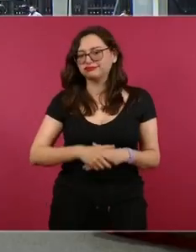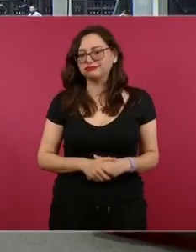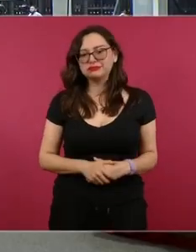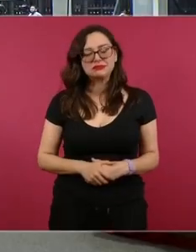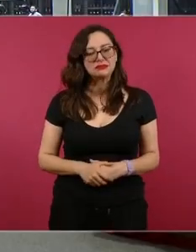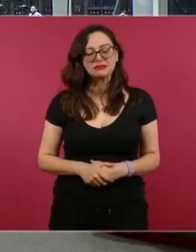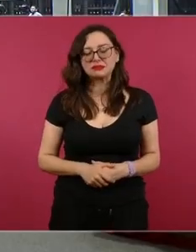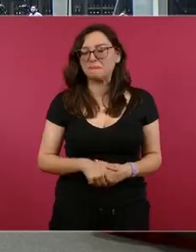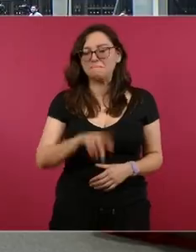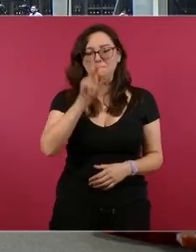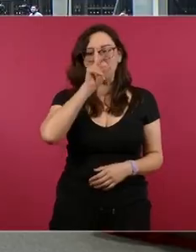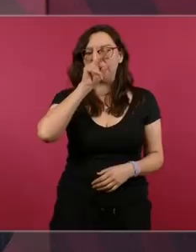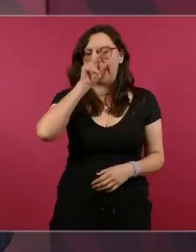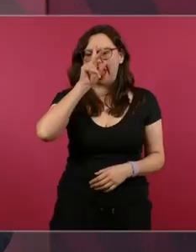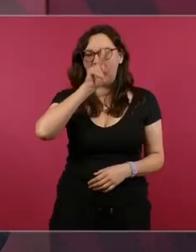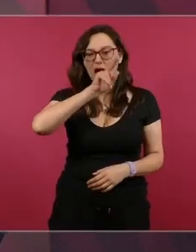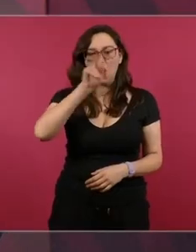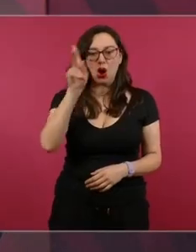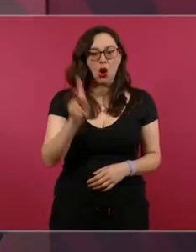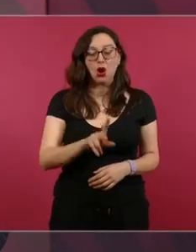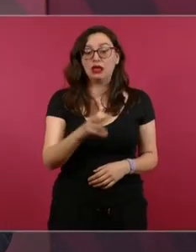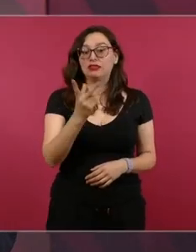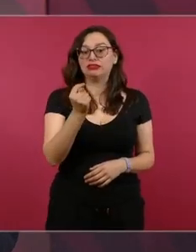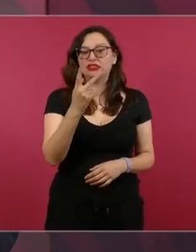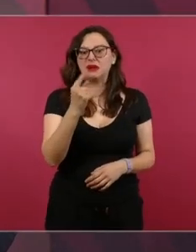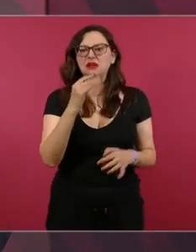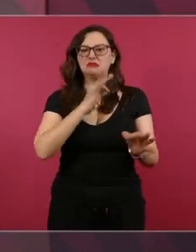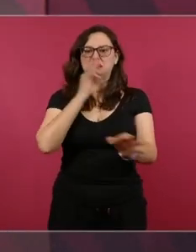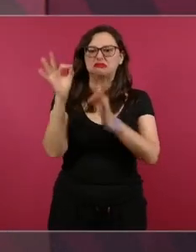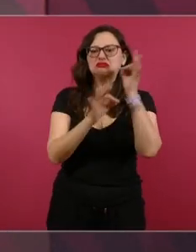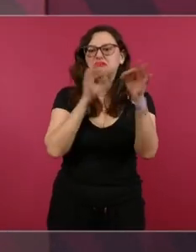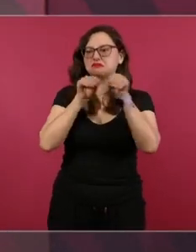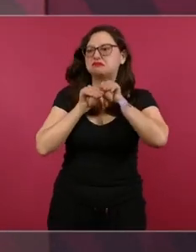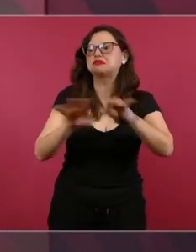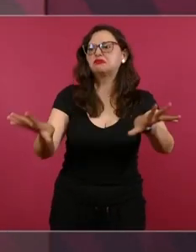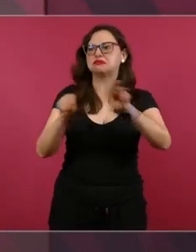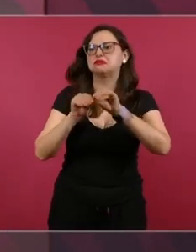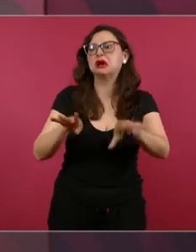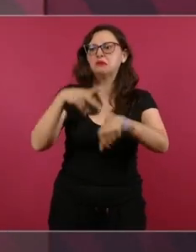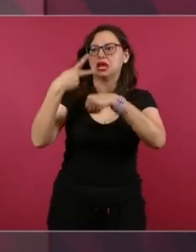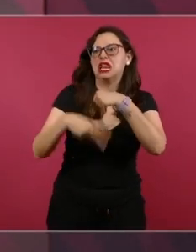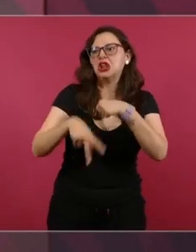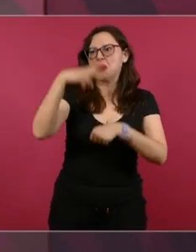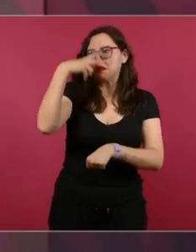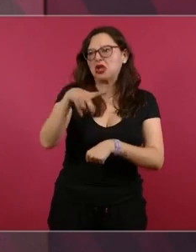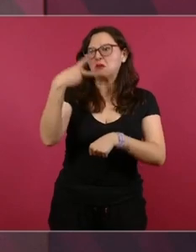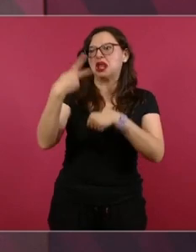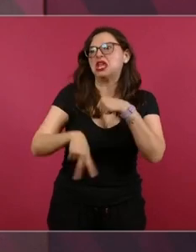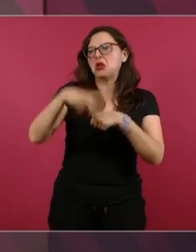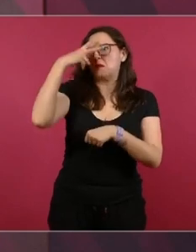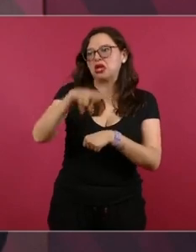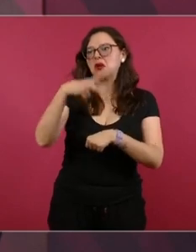La televisión. Peligro para México, peligro para México, peligro para México.